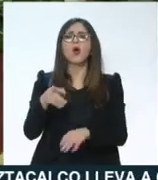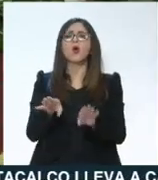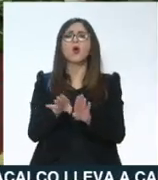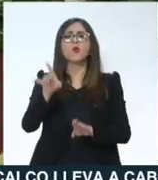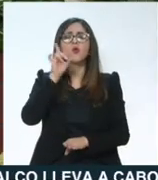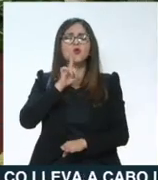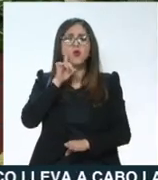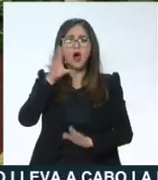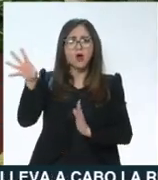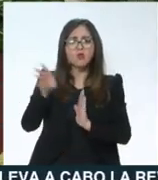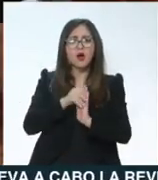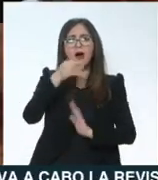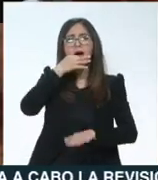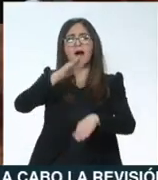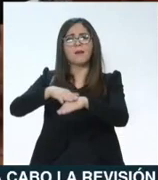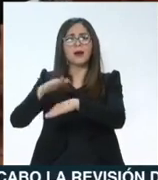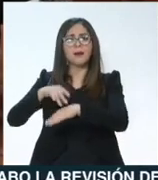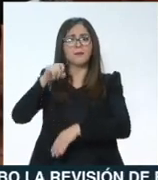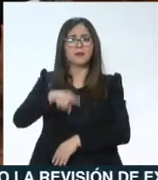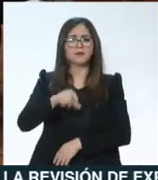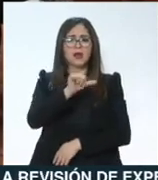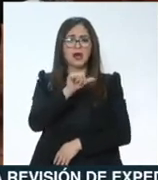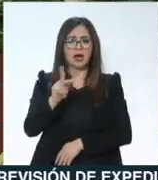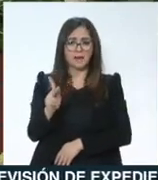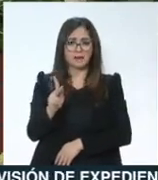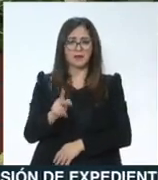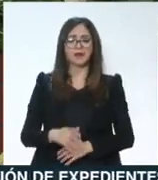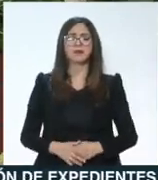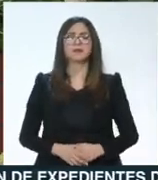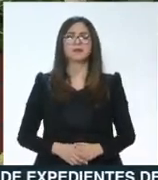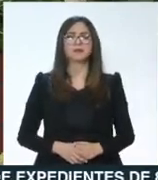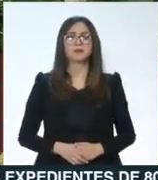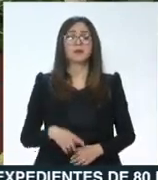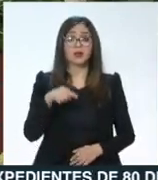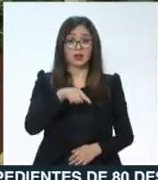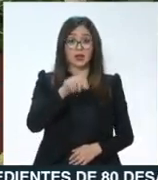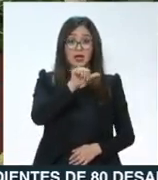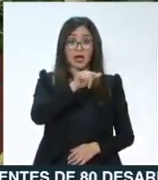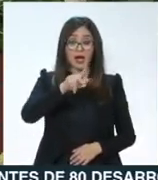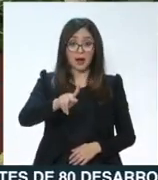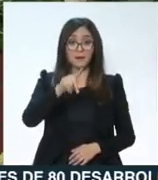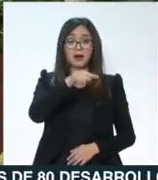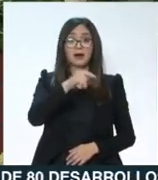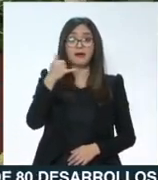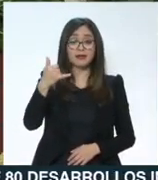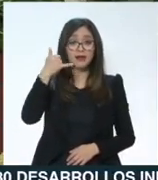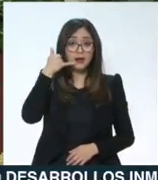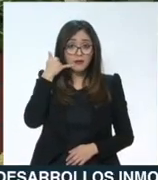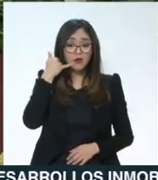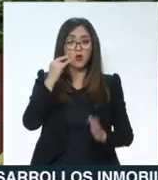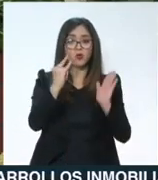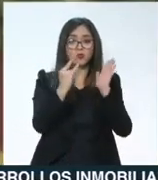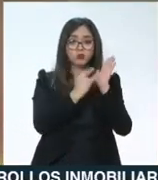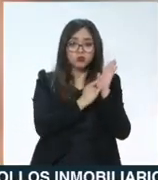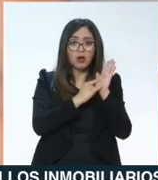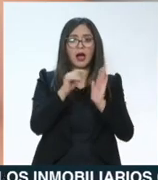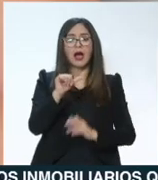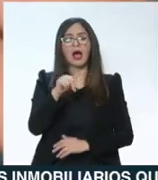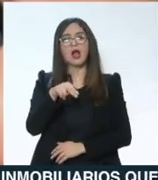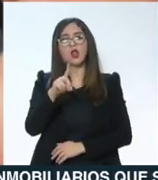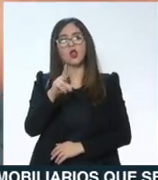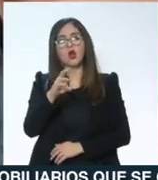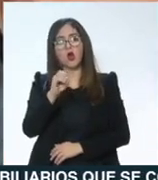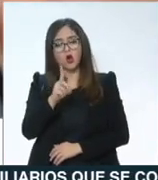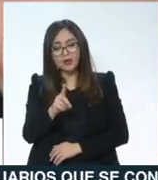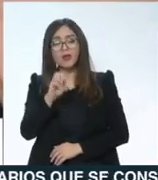podemos apoyarnos para pedir auxilio a través de la aplicación? Claro, fíjate, esta es una aplicación de teléfono móvil disponible para Android y